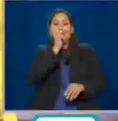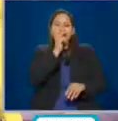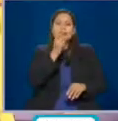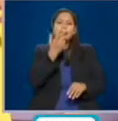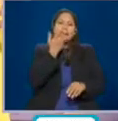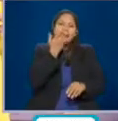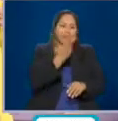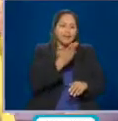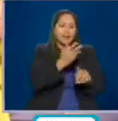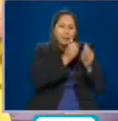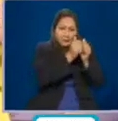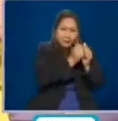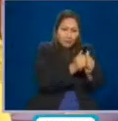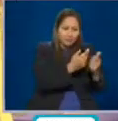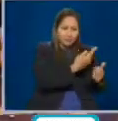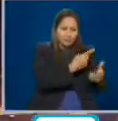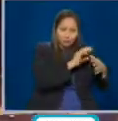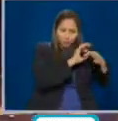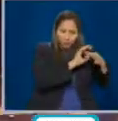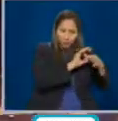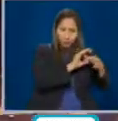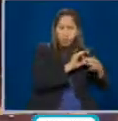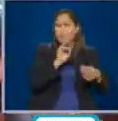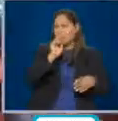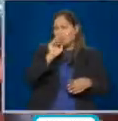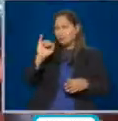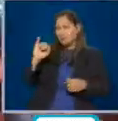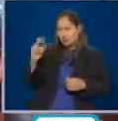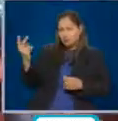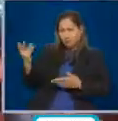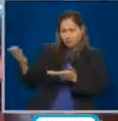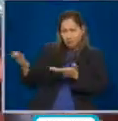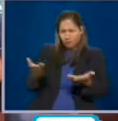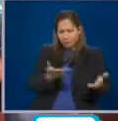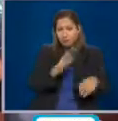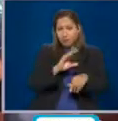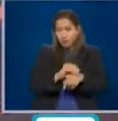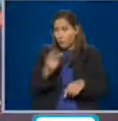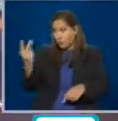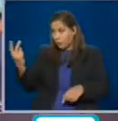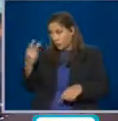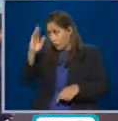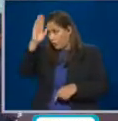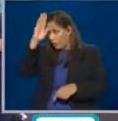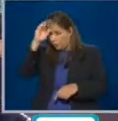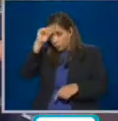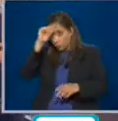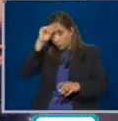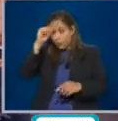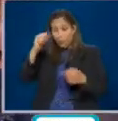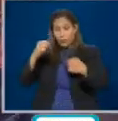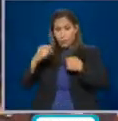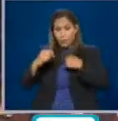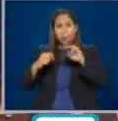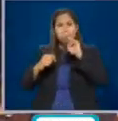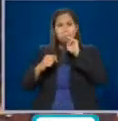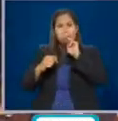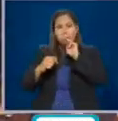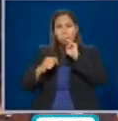sea, y la mamá lo permite también, y se ponen, hacen acuerdos y dicen, bueno, yo mamá